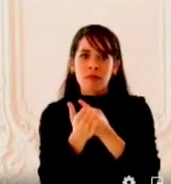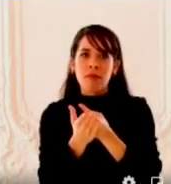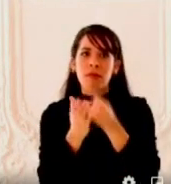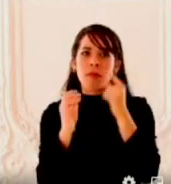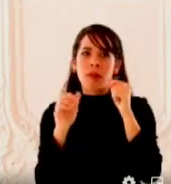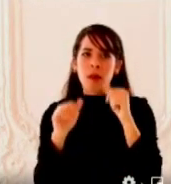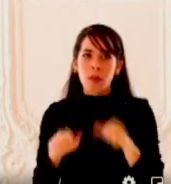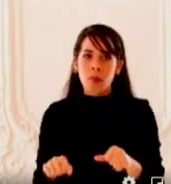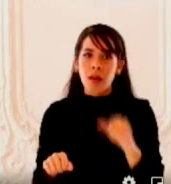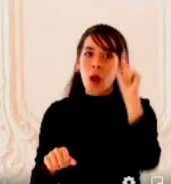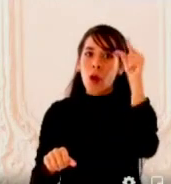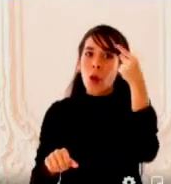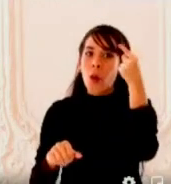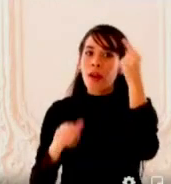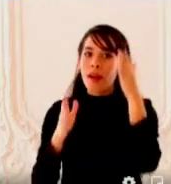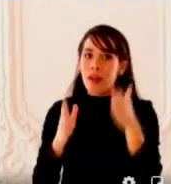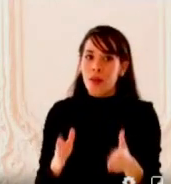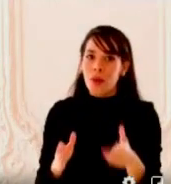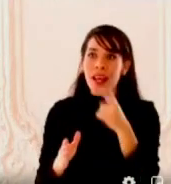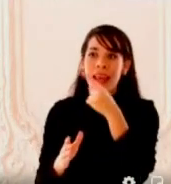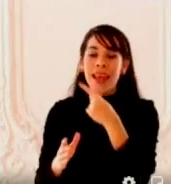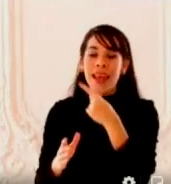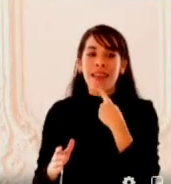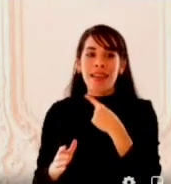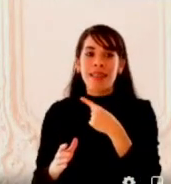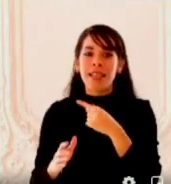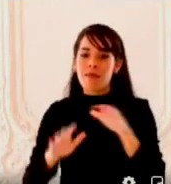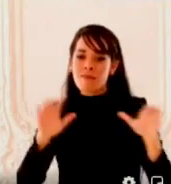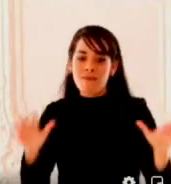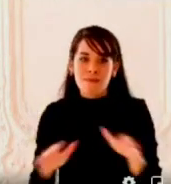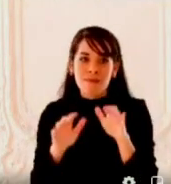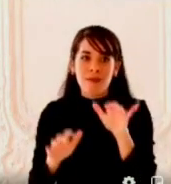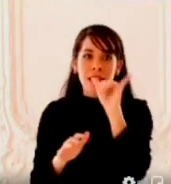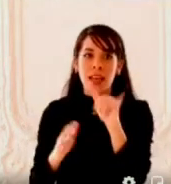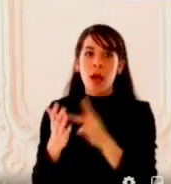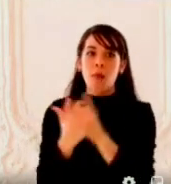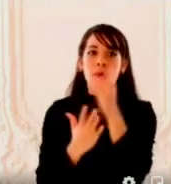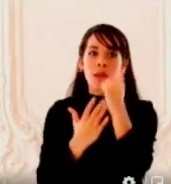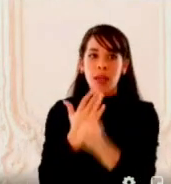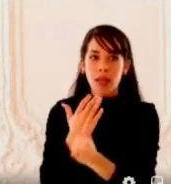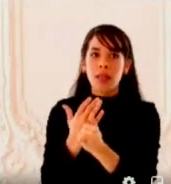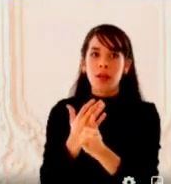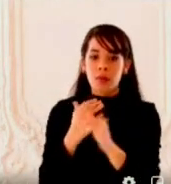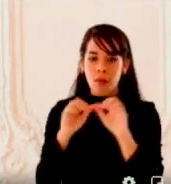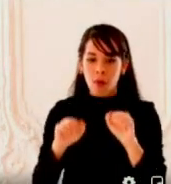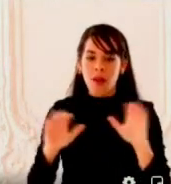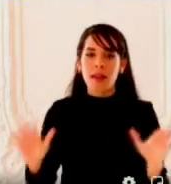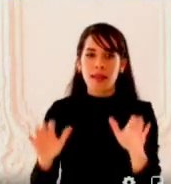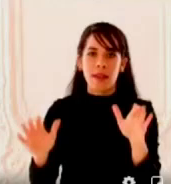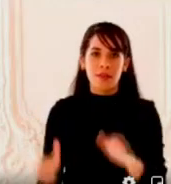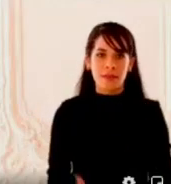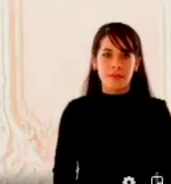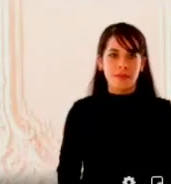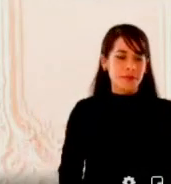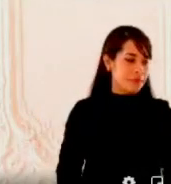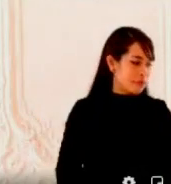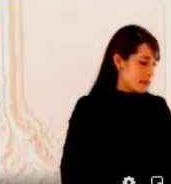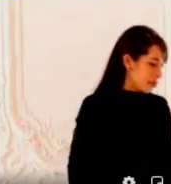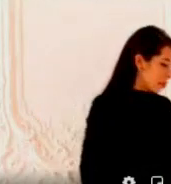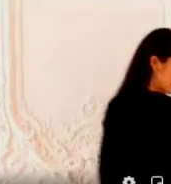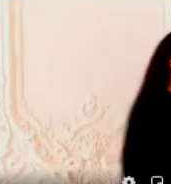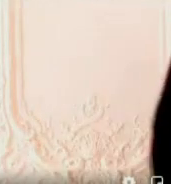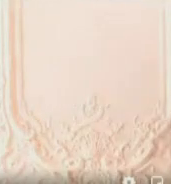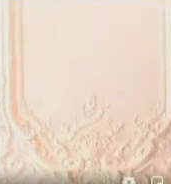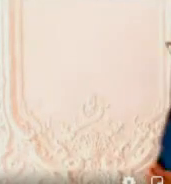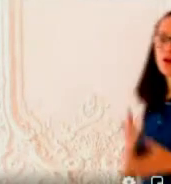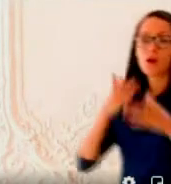desde un principio ha dicho que él va a mover todos esos proyectos y a impactar la economía? Lo primero que quisiera